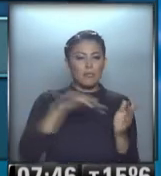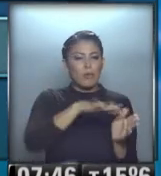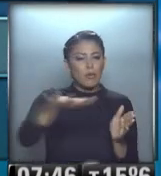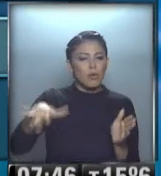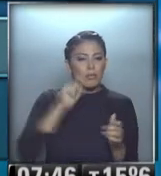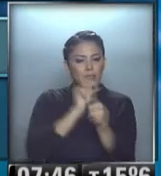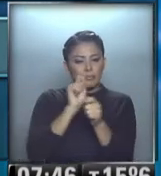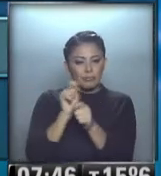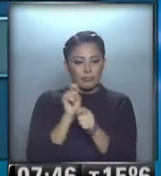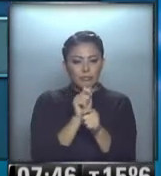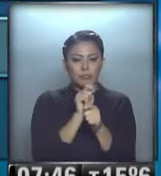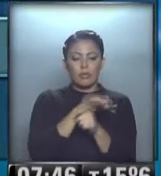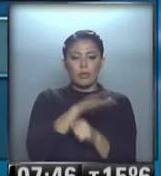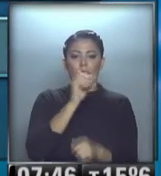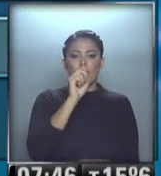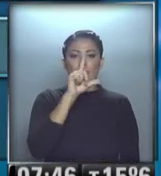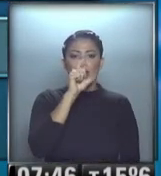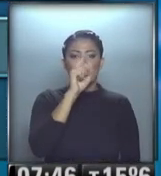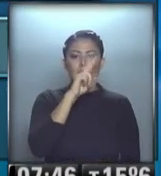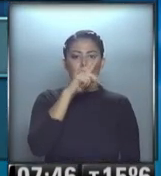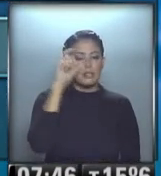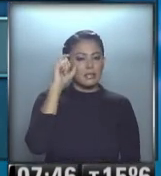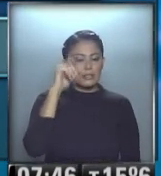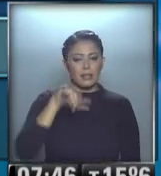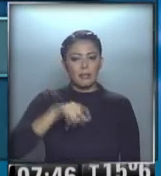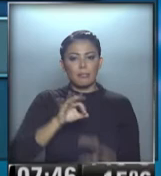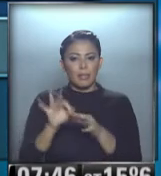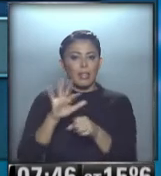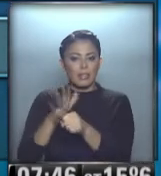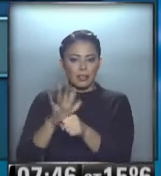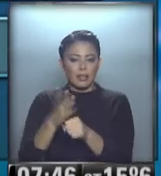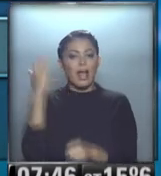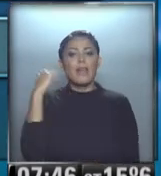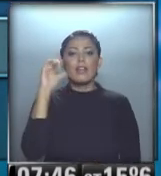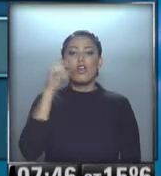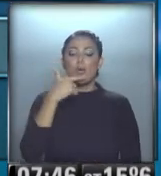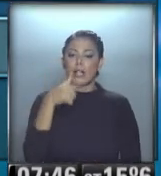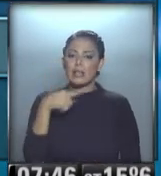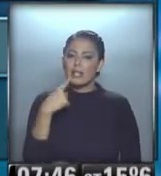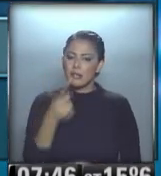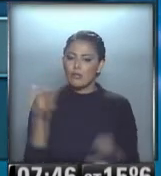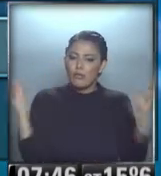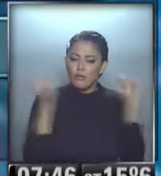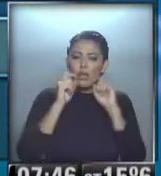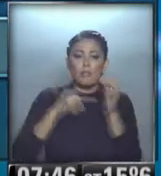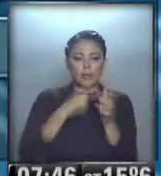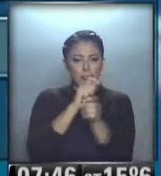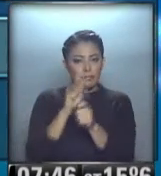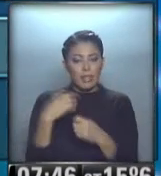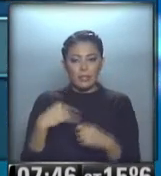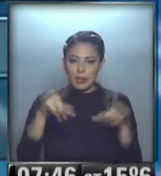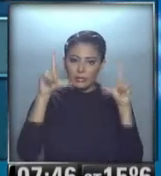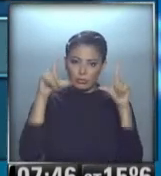realizando obras, zona de Balcarce, entonces Tandil, como decía Lucas, con frío, pero con obras sobre la calzada, así que estar